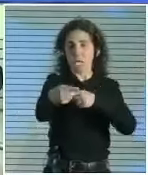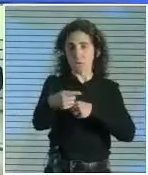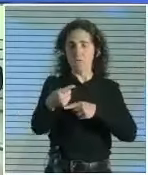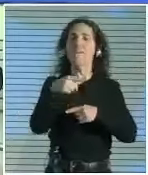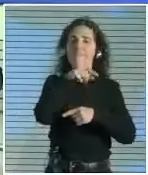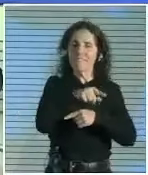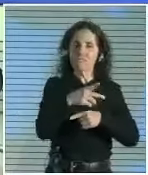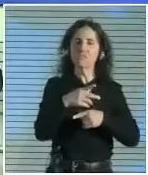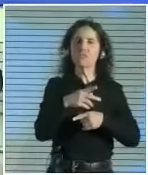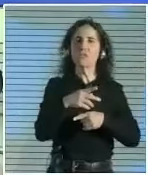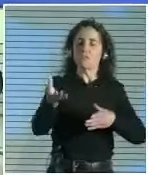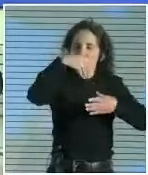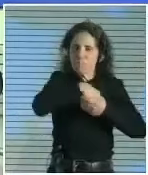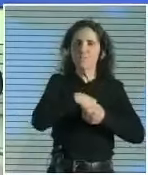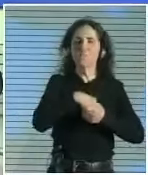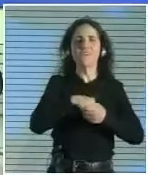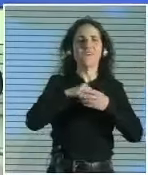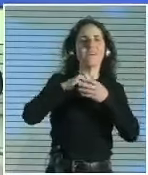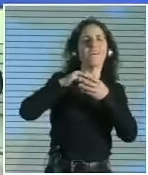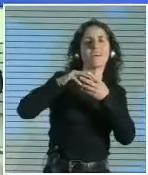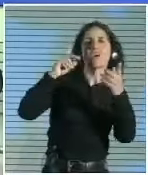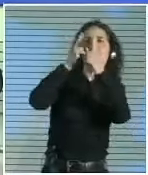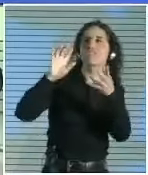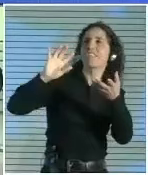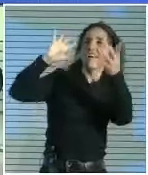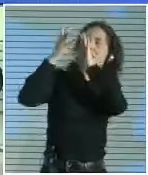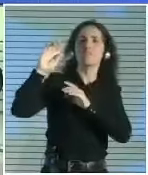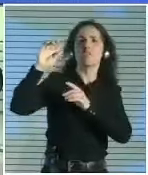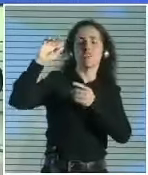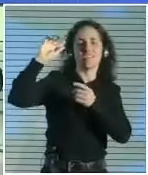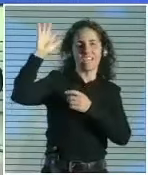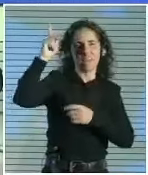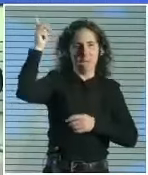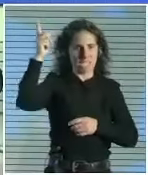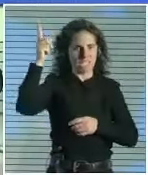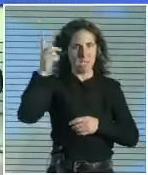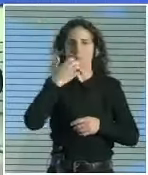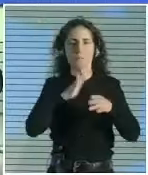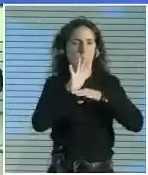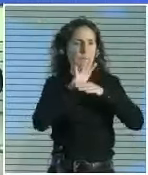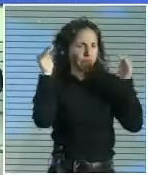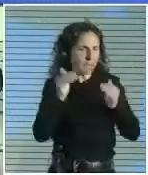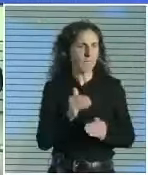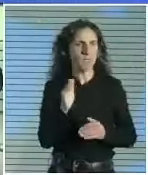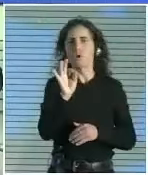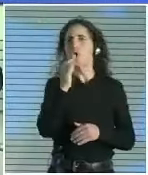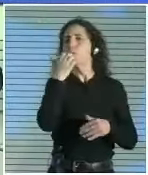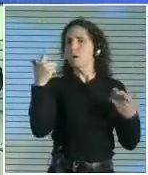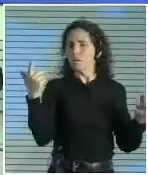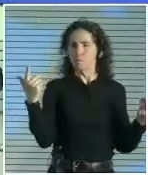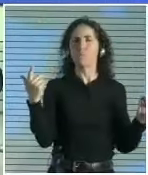climático, por ejemplo, descarbonización, que integra acciones que están en línea de una transformación